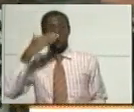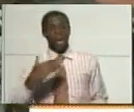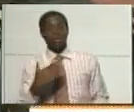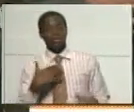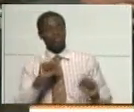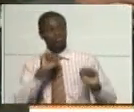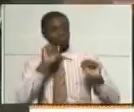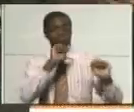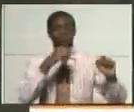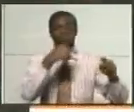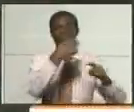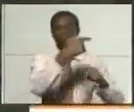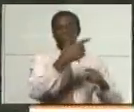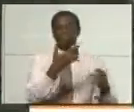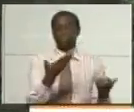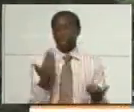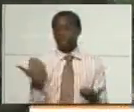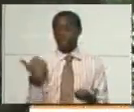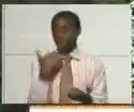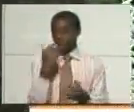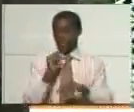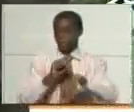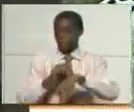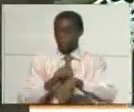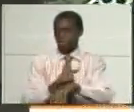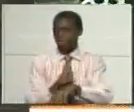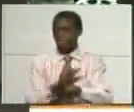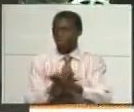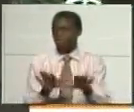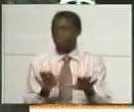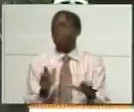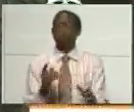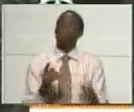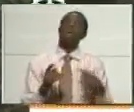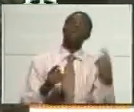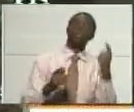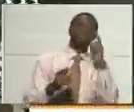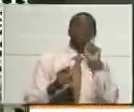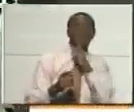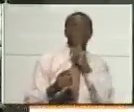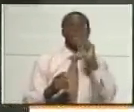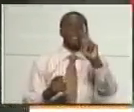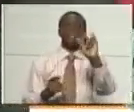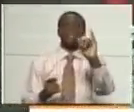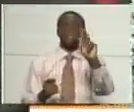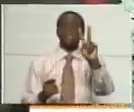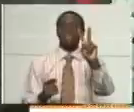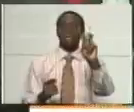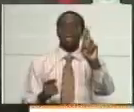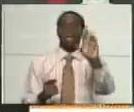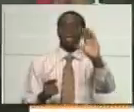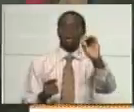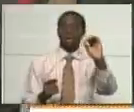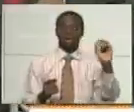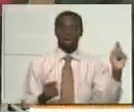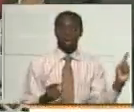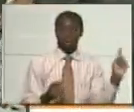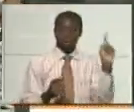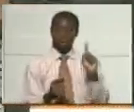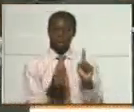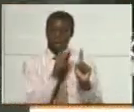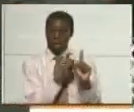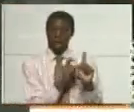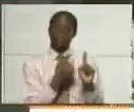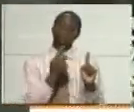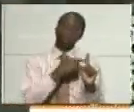hace unos minutos, con la llegada del mayor Rivero y de refuerzos de la